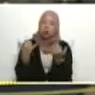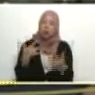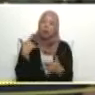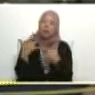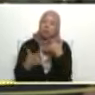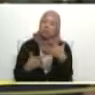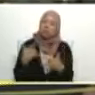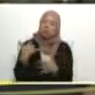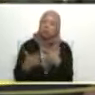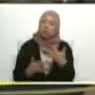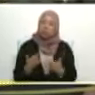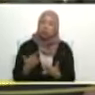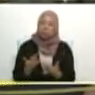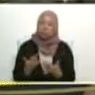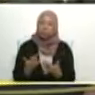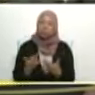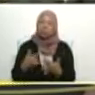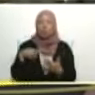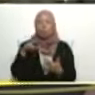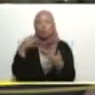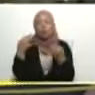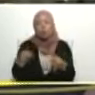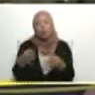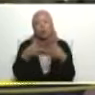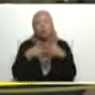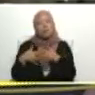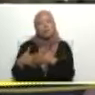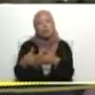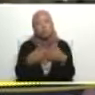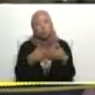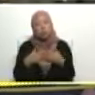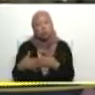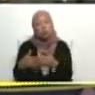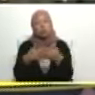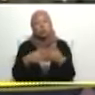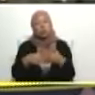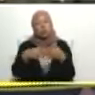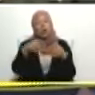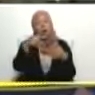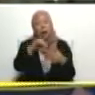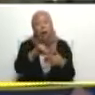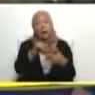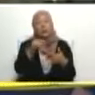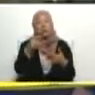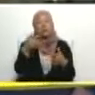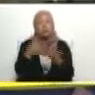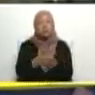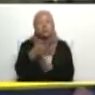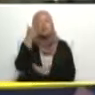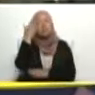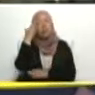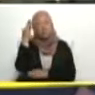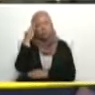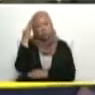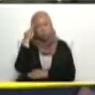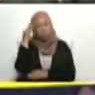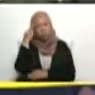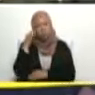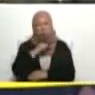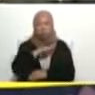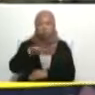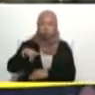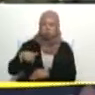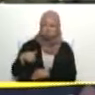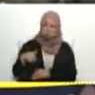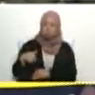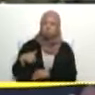agencias extranjeras, norteamericanas, del imperialismo norteamericano. Sabemos bien nosotros que